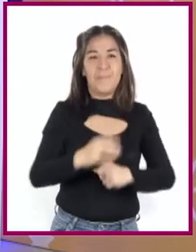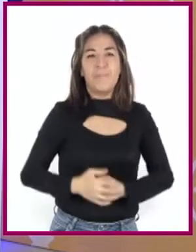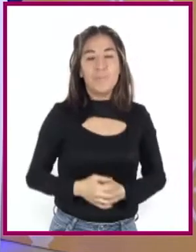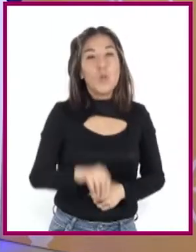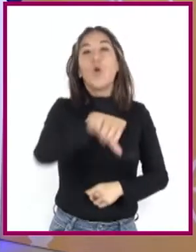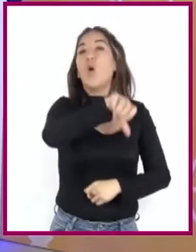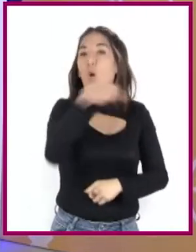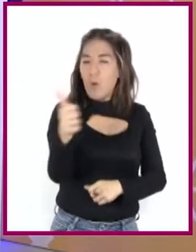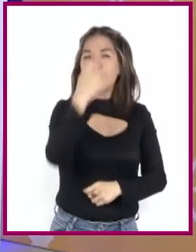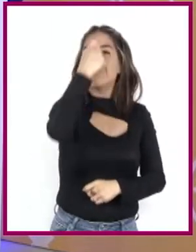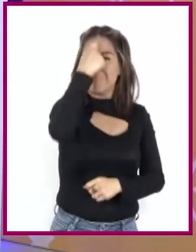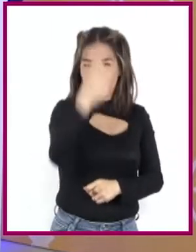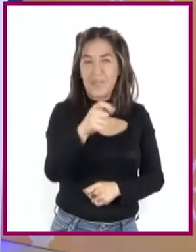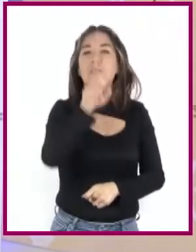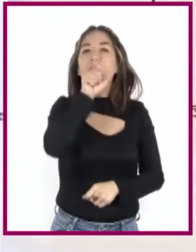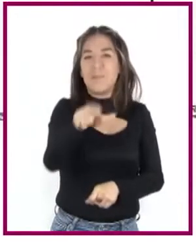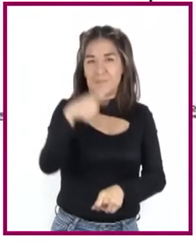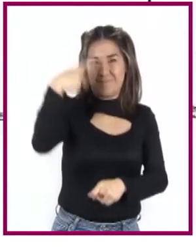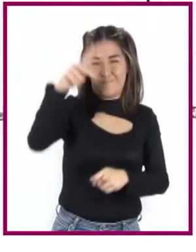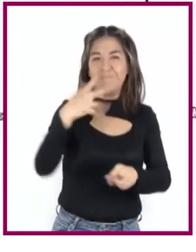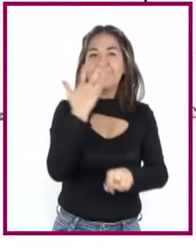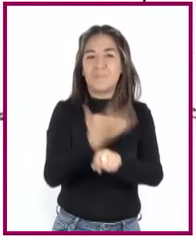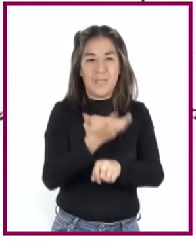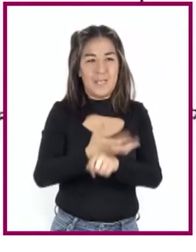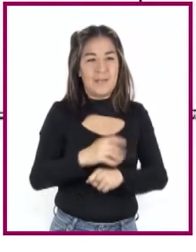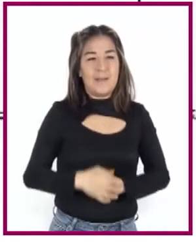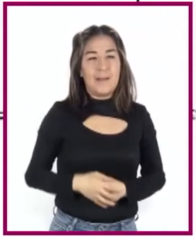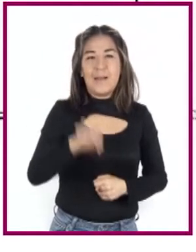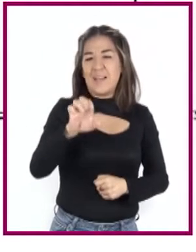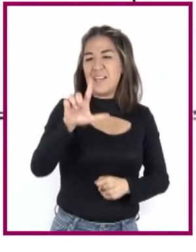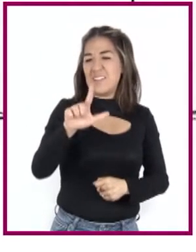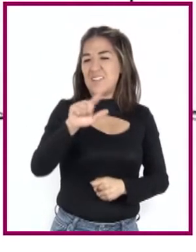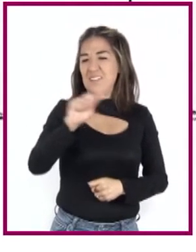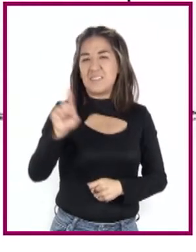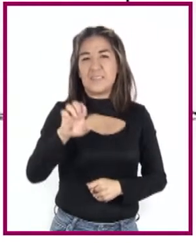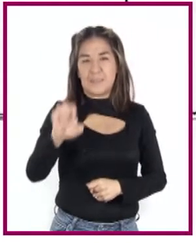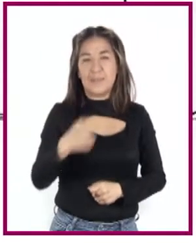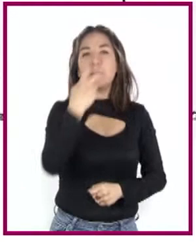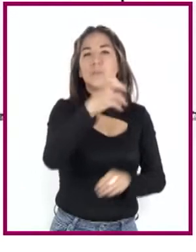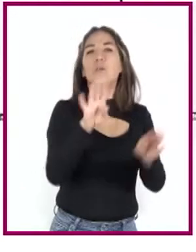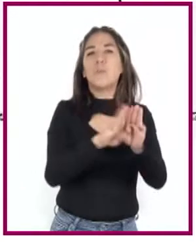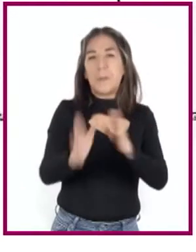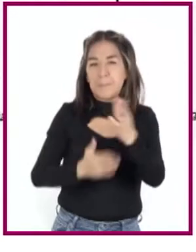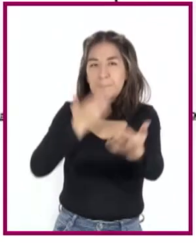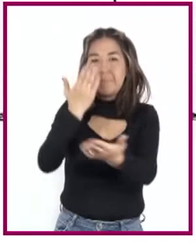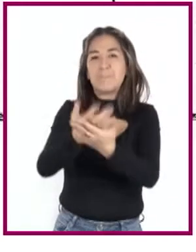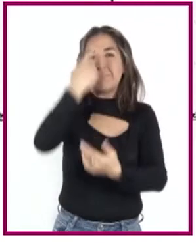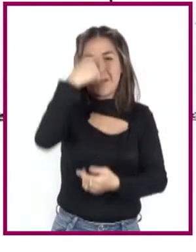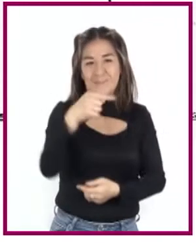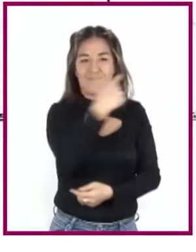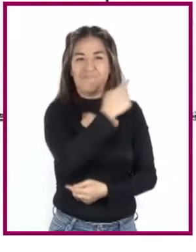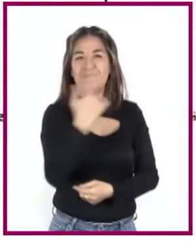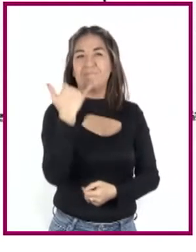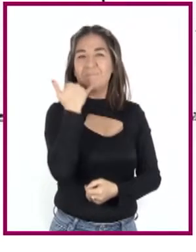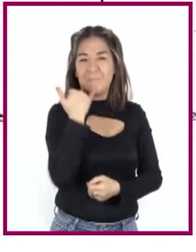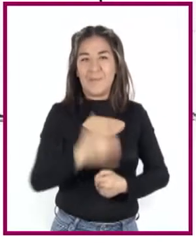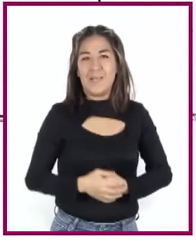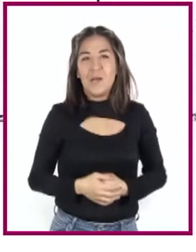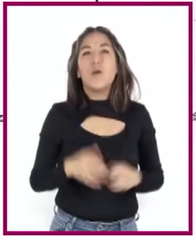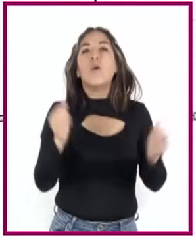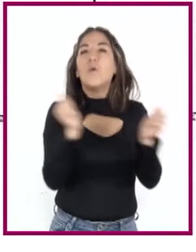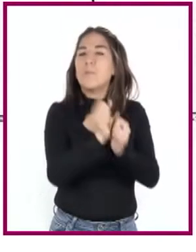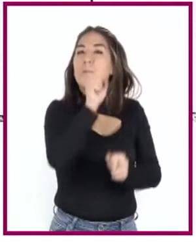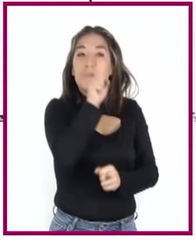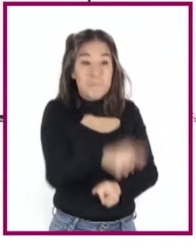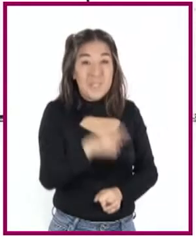inventor, él también estadounidense, Elisha Gray, presentó una solicitud de patente de un sistema telefónico el